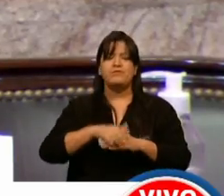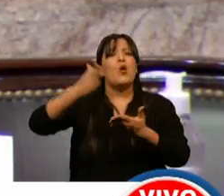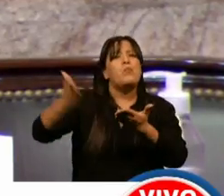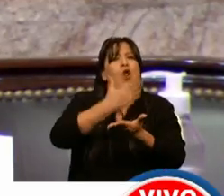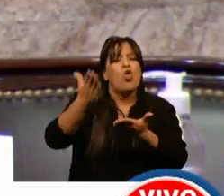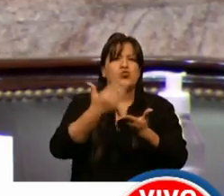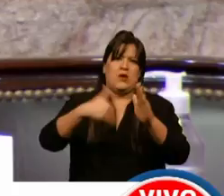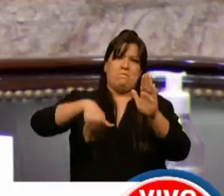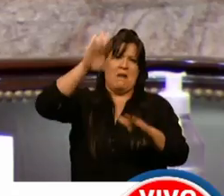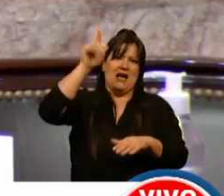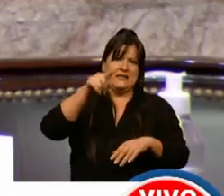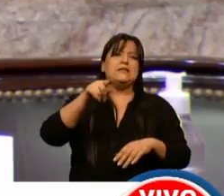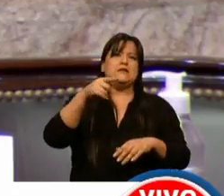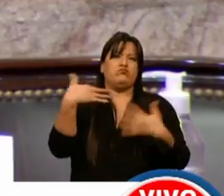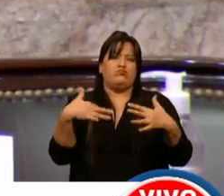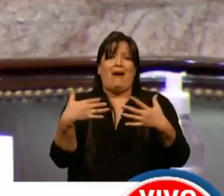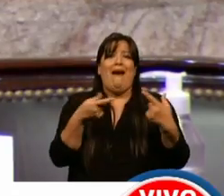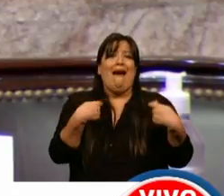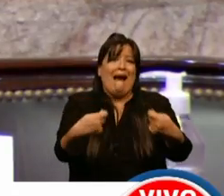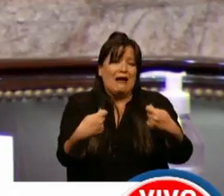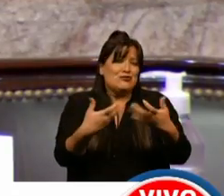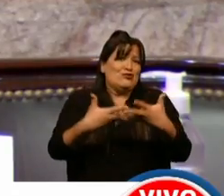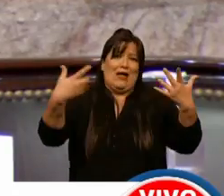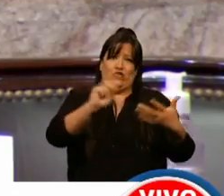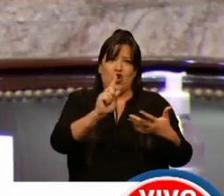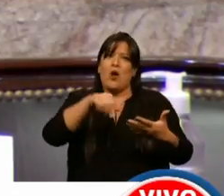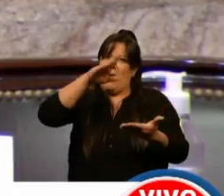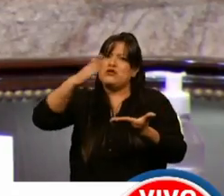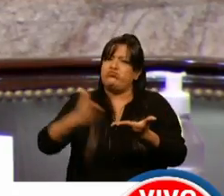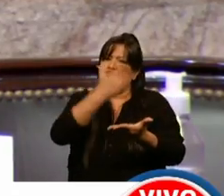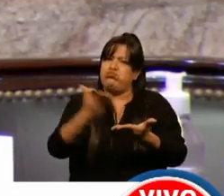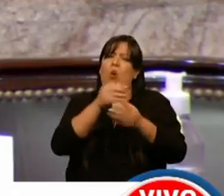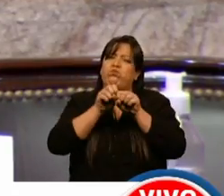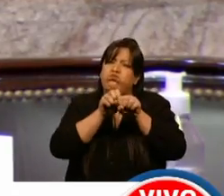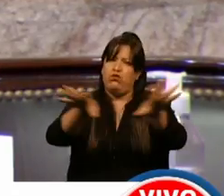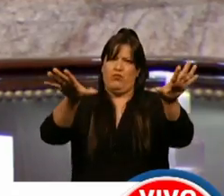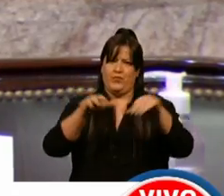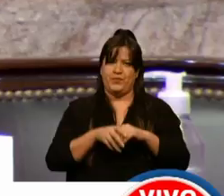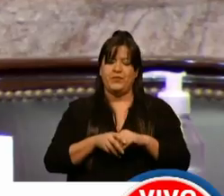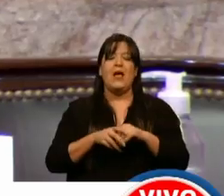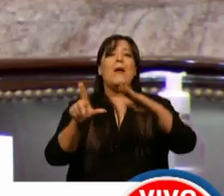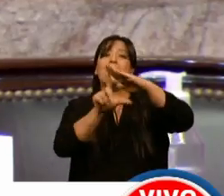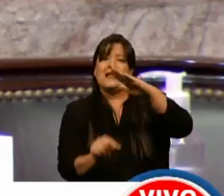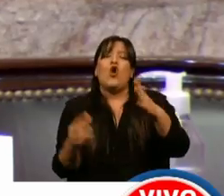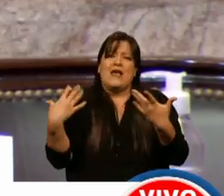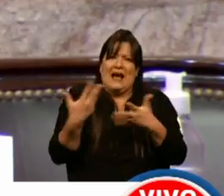mucho más de lo que consumimos en la patagonia en general